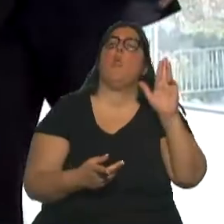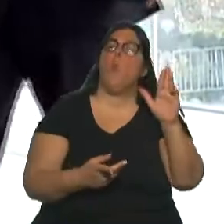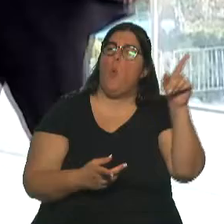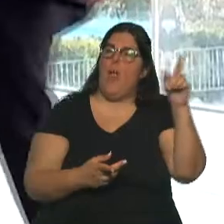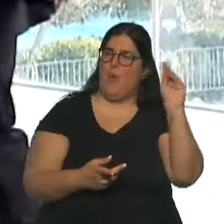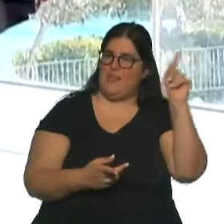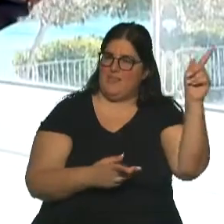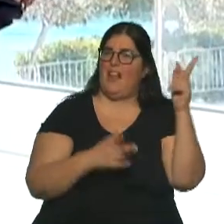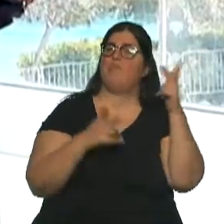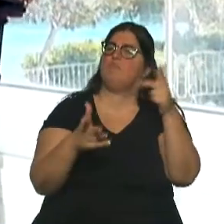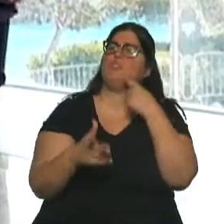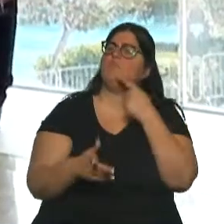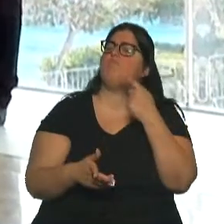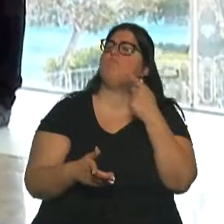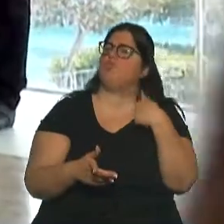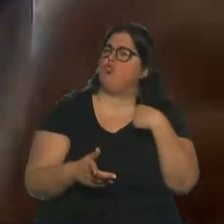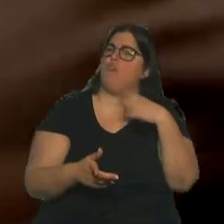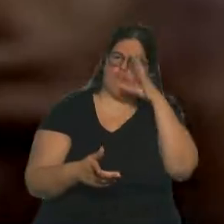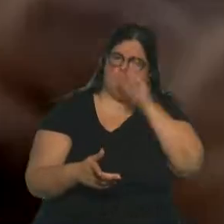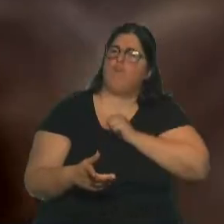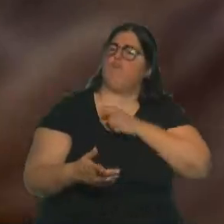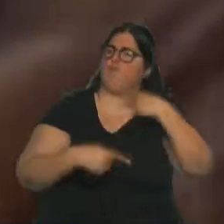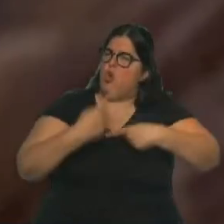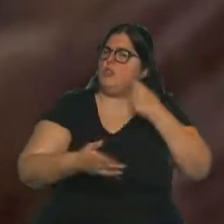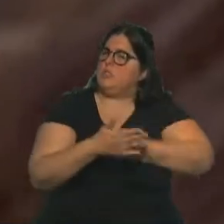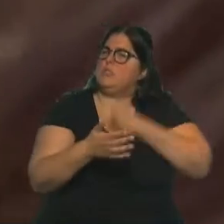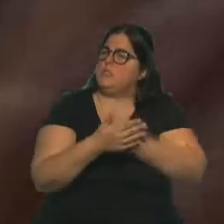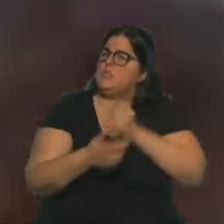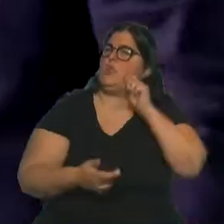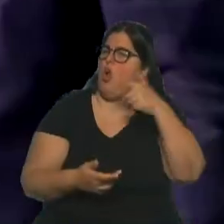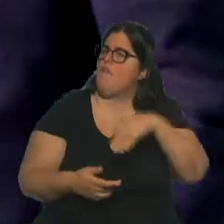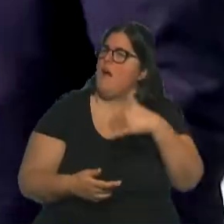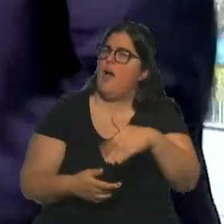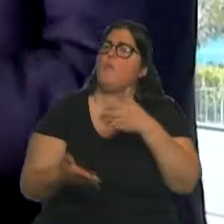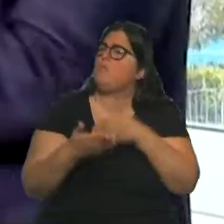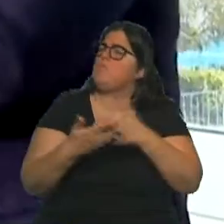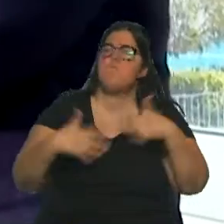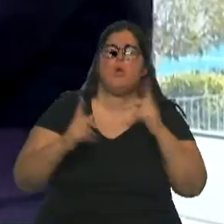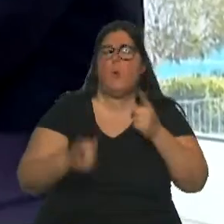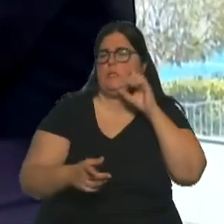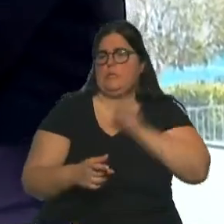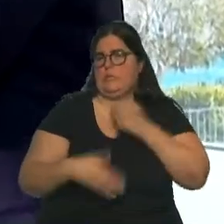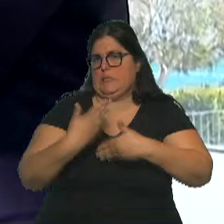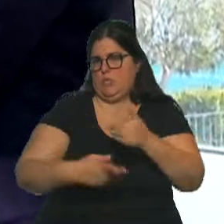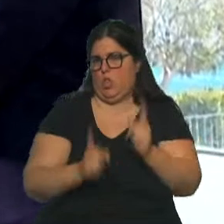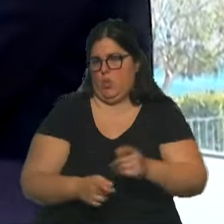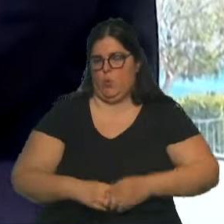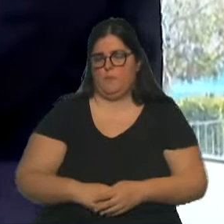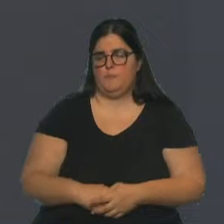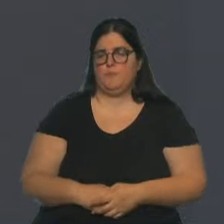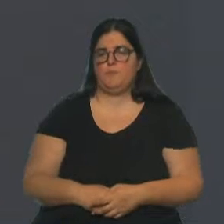Silva asegura que no se dará por vencido e intentará lograrlo a pesar de los obstáculos.